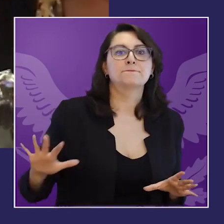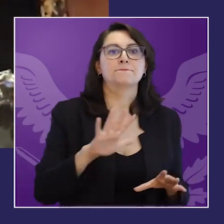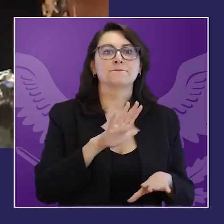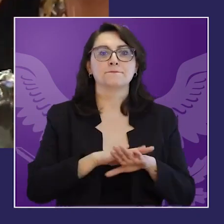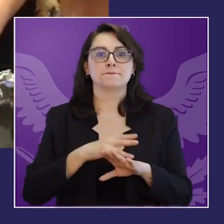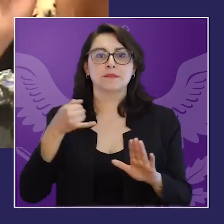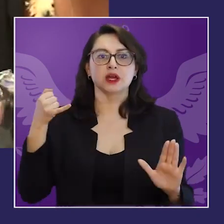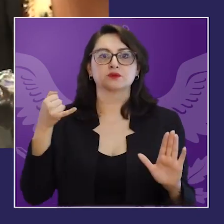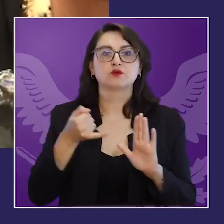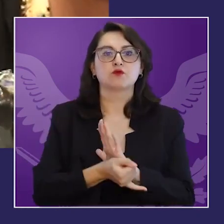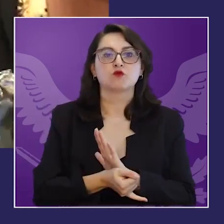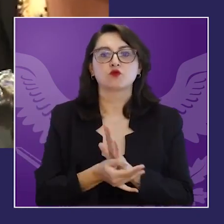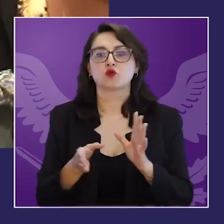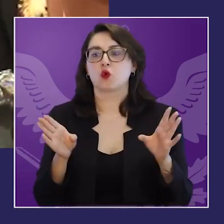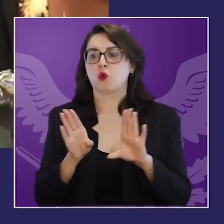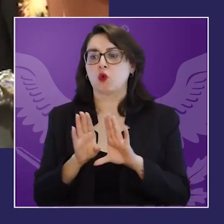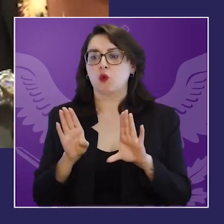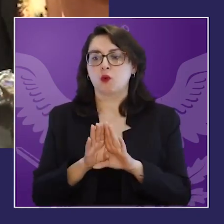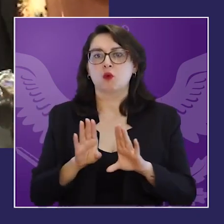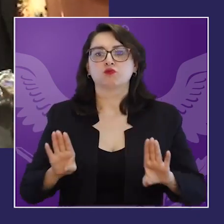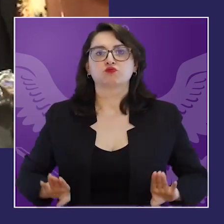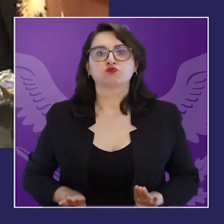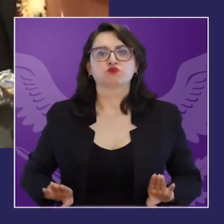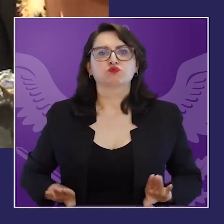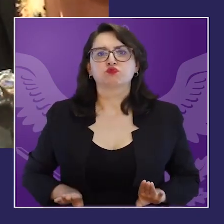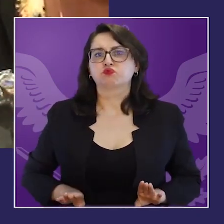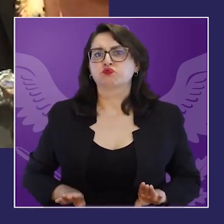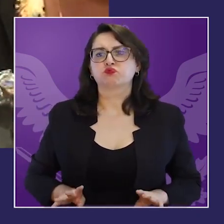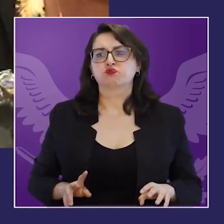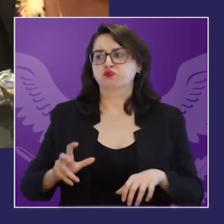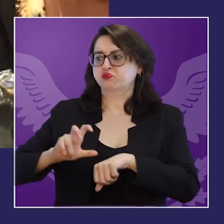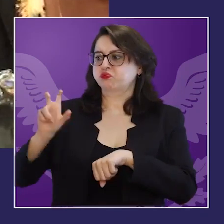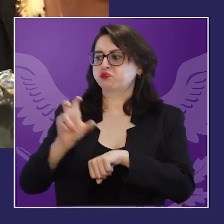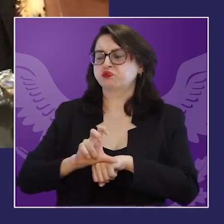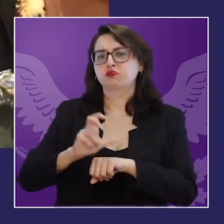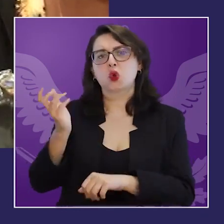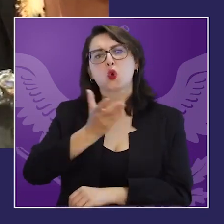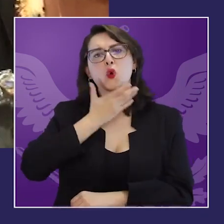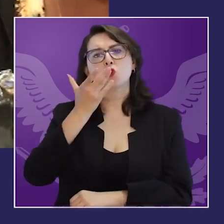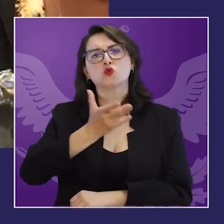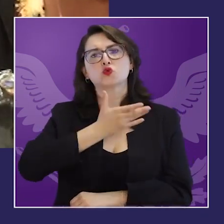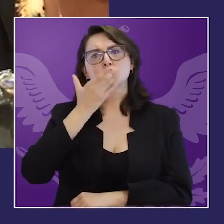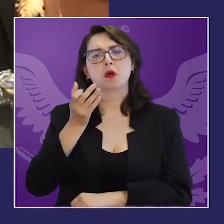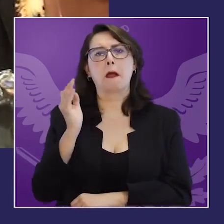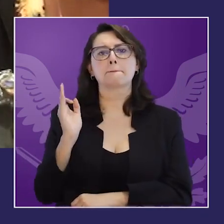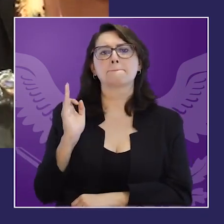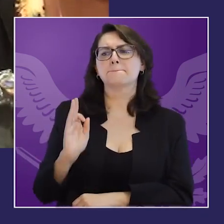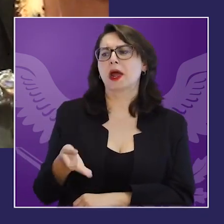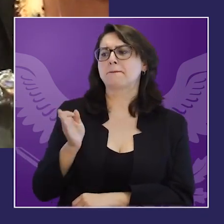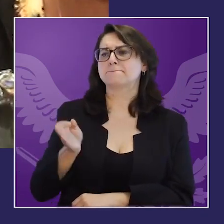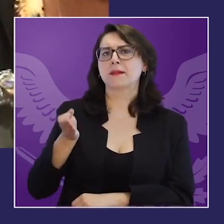o no, sino que tiene que ver con un comportamiento social mucho más amplio de aceptación de una cantidad de conductas que